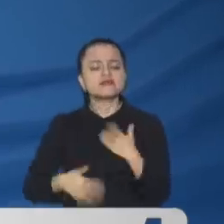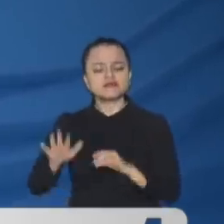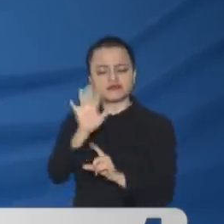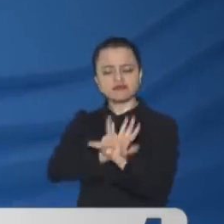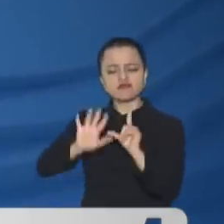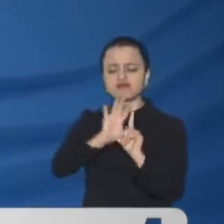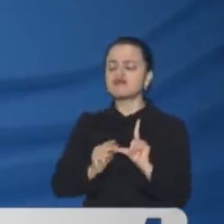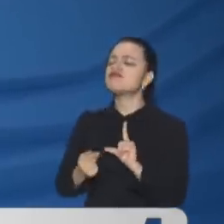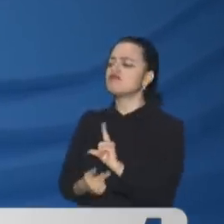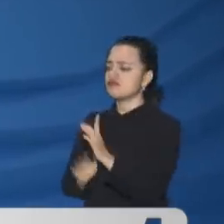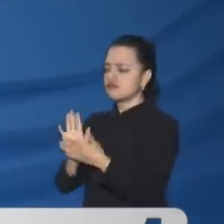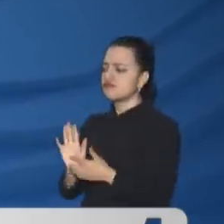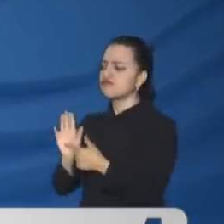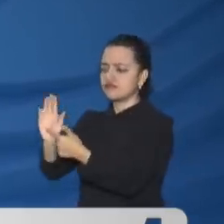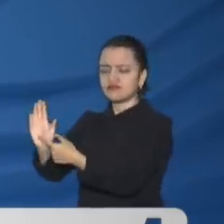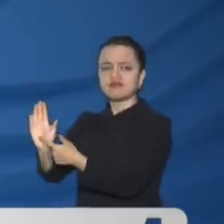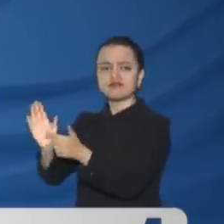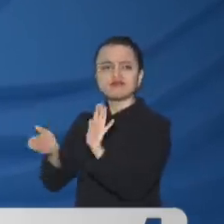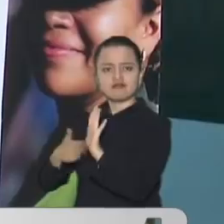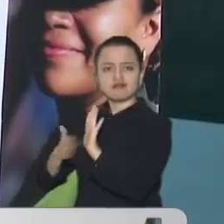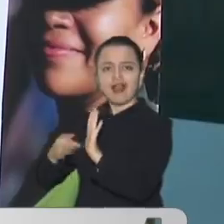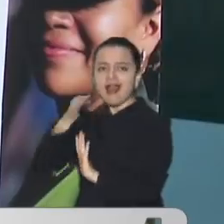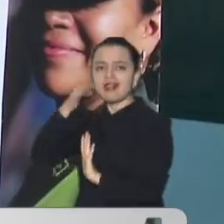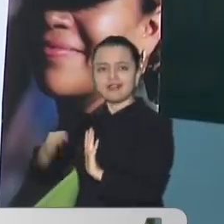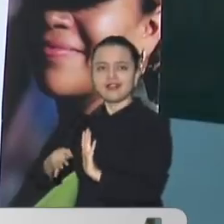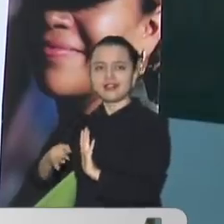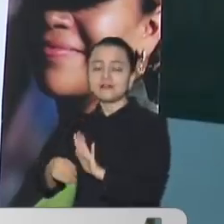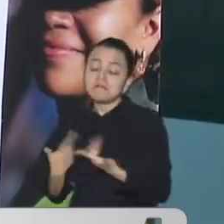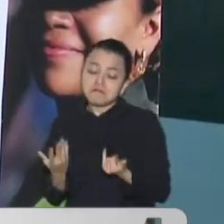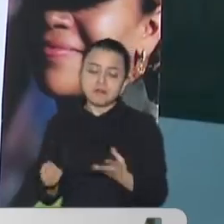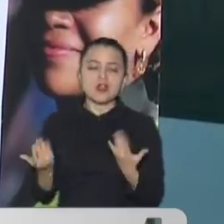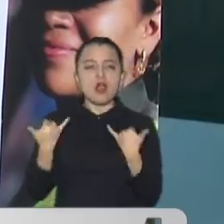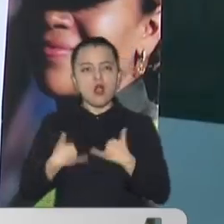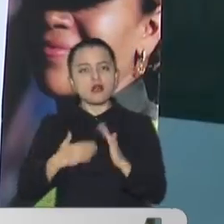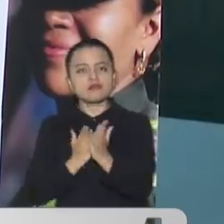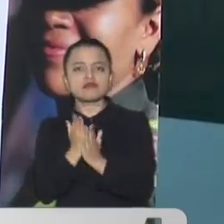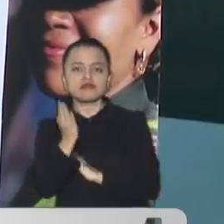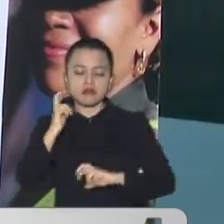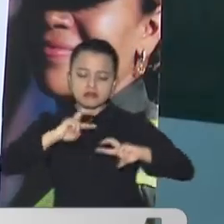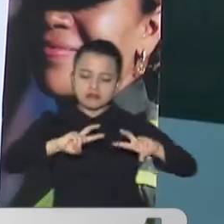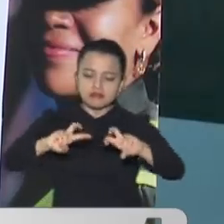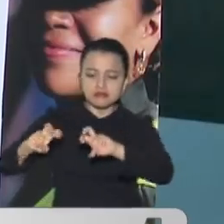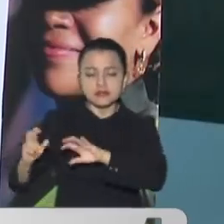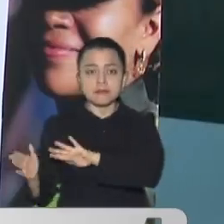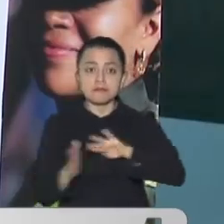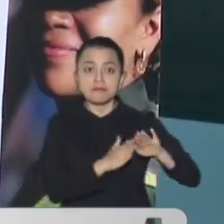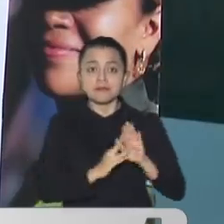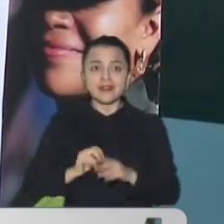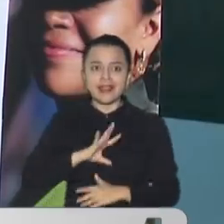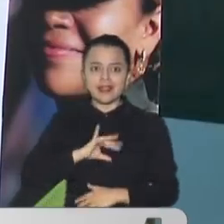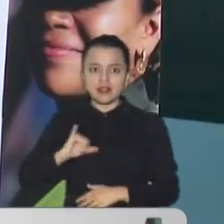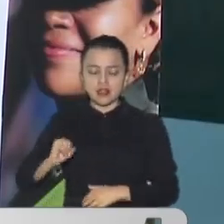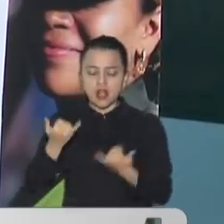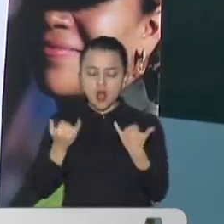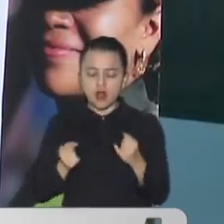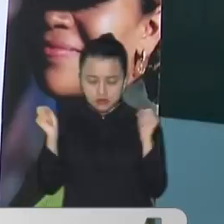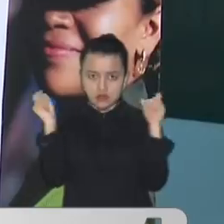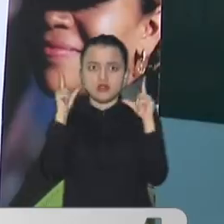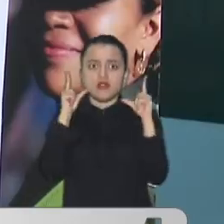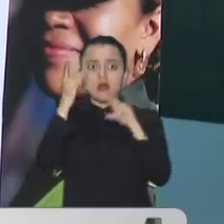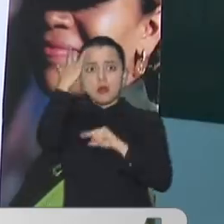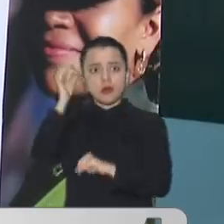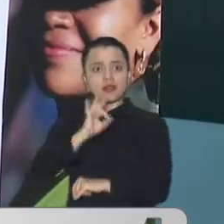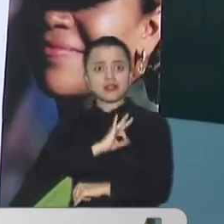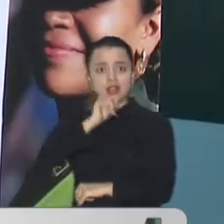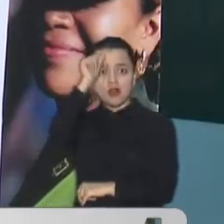la investigación. Y finalmente, hoy las autoridades nos sorprendieron a los que vivimos aquí en Cali, porque durante todo el fin de